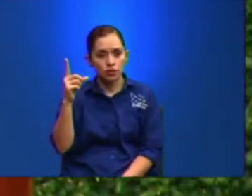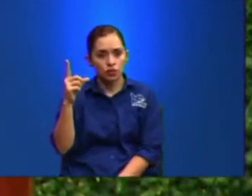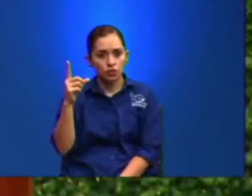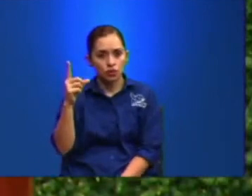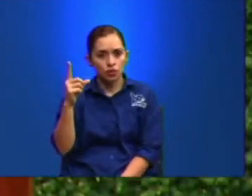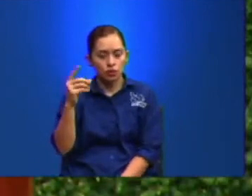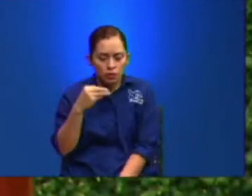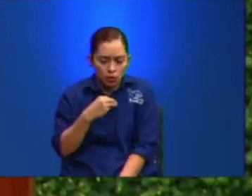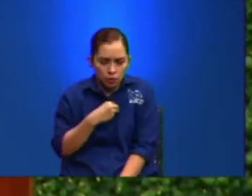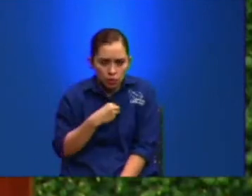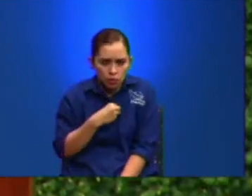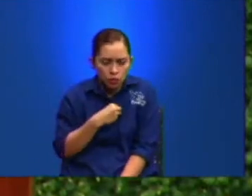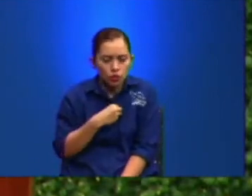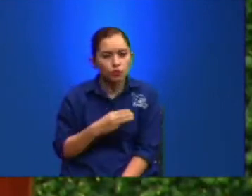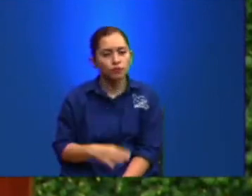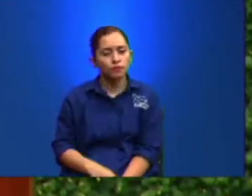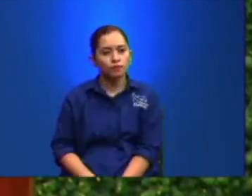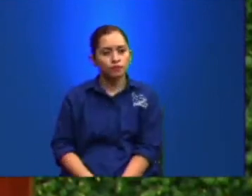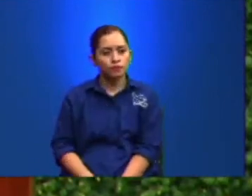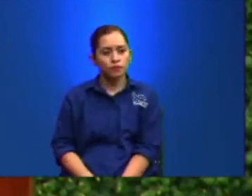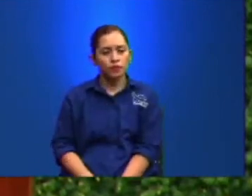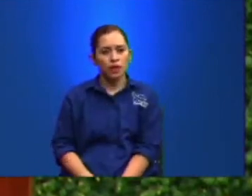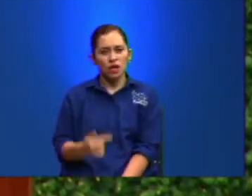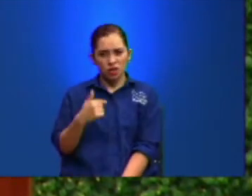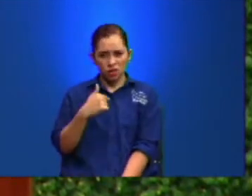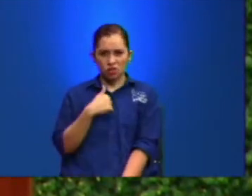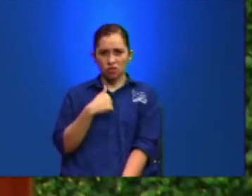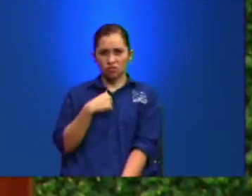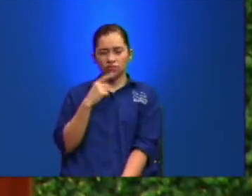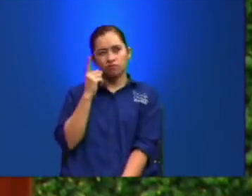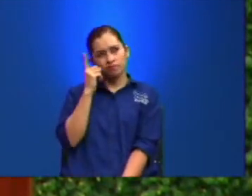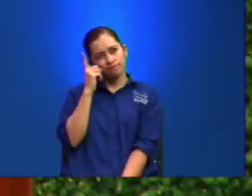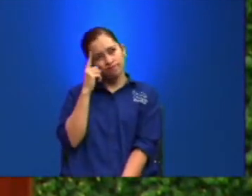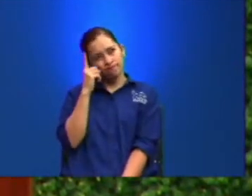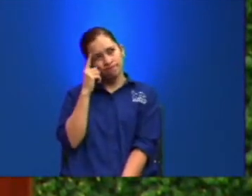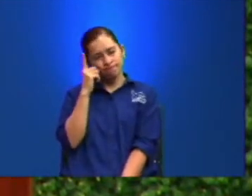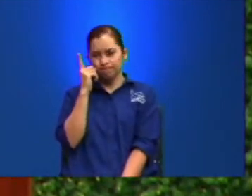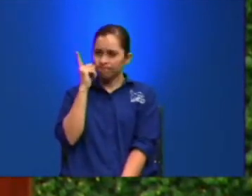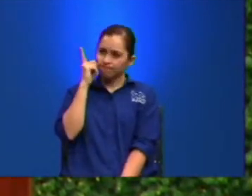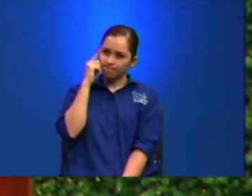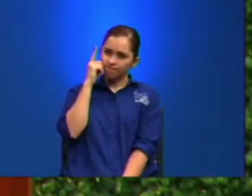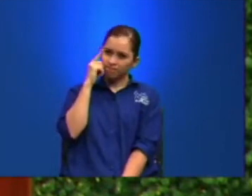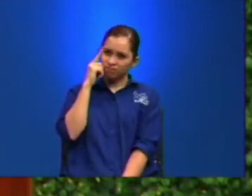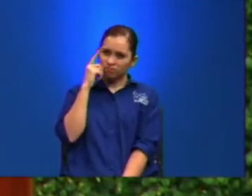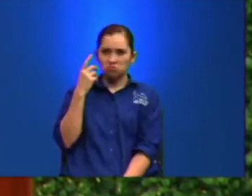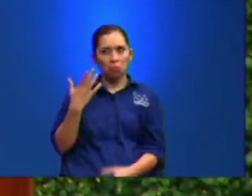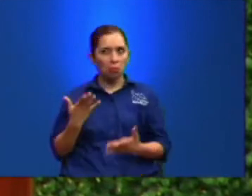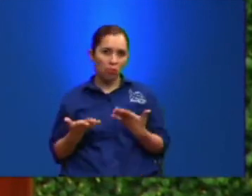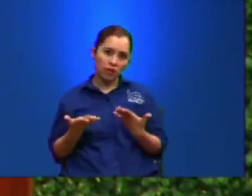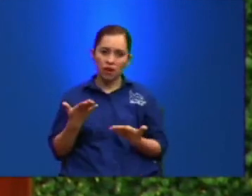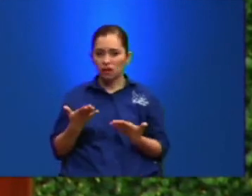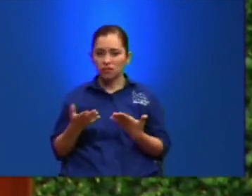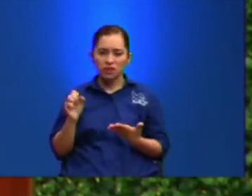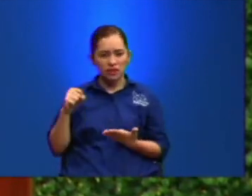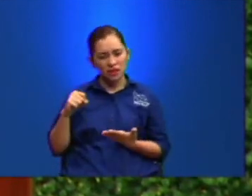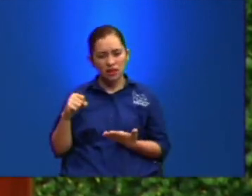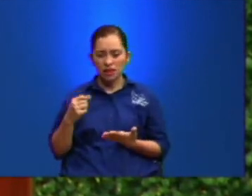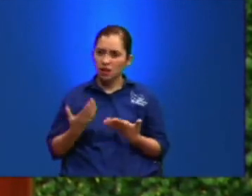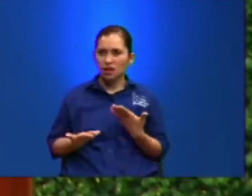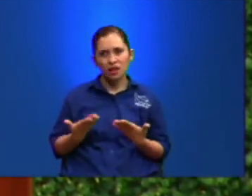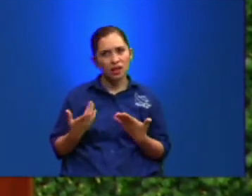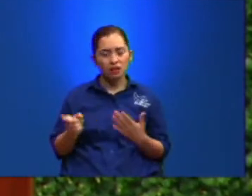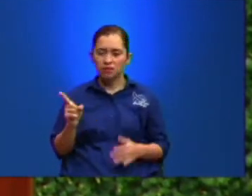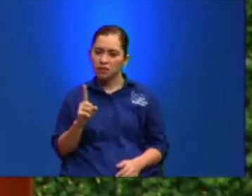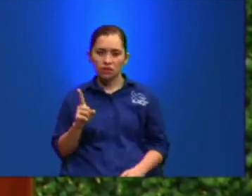diera una ofrenda y pero yo decía pero será será que si será que no señor y entonces me cruzo un